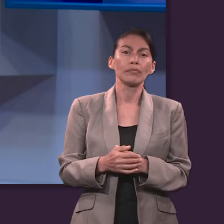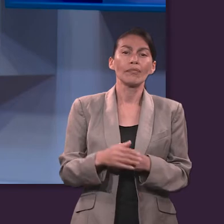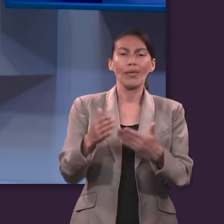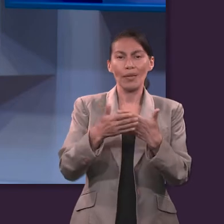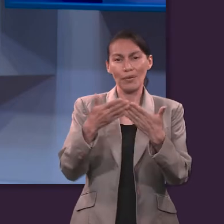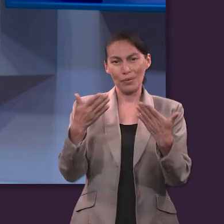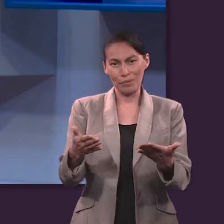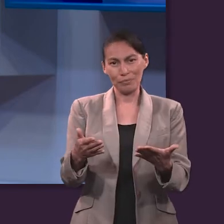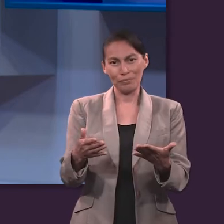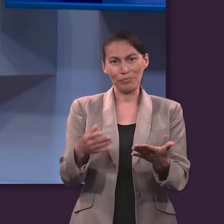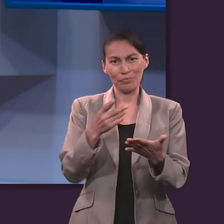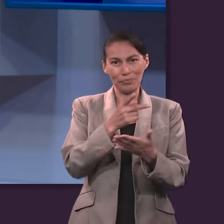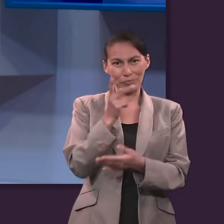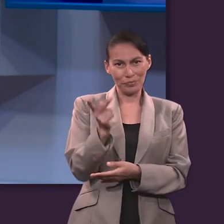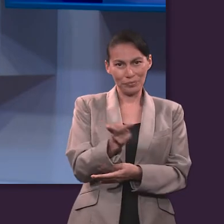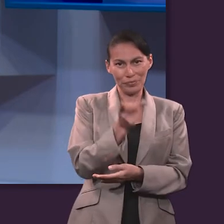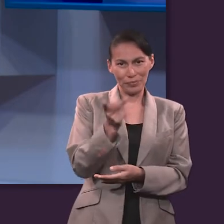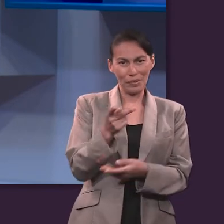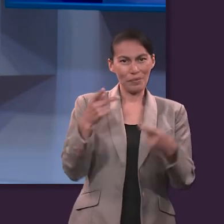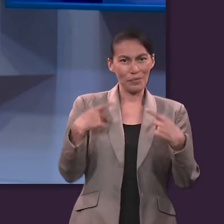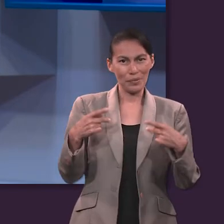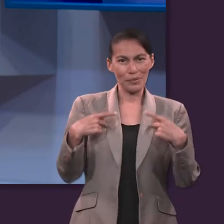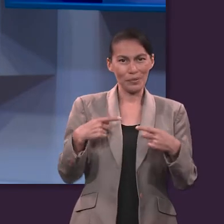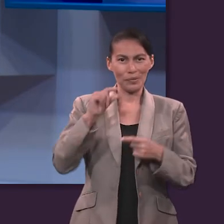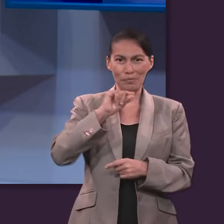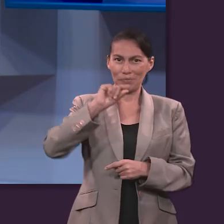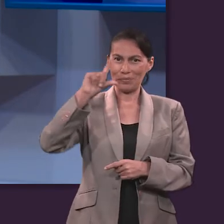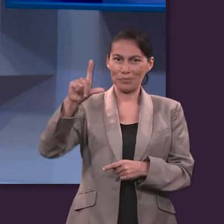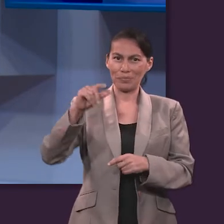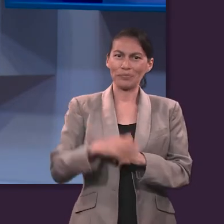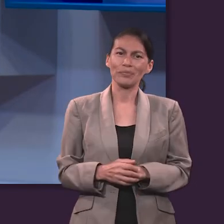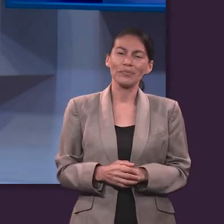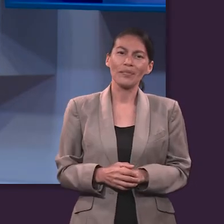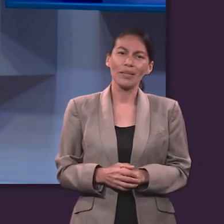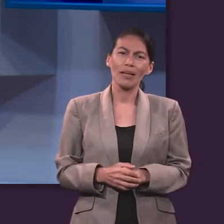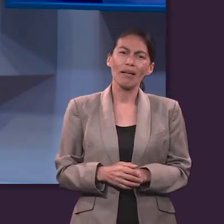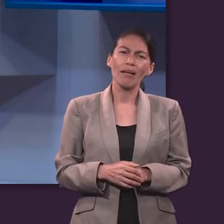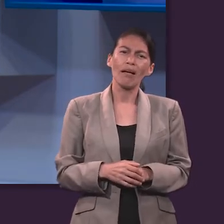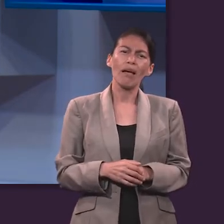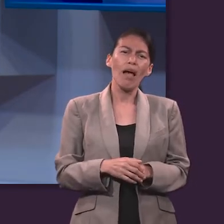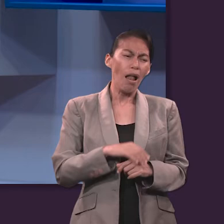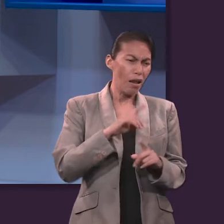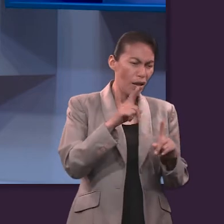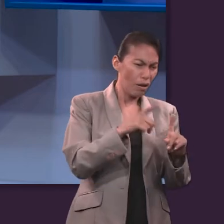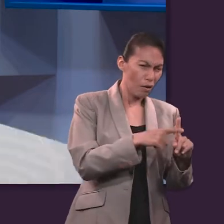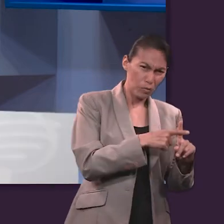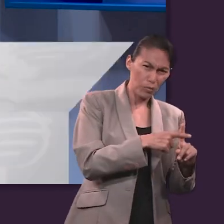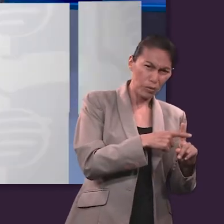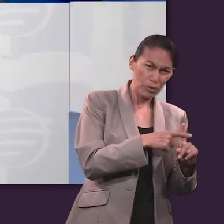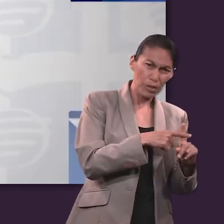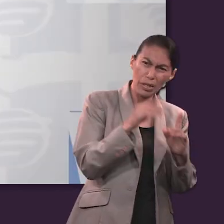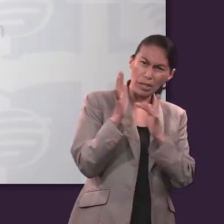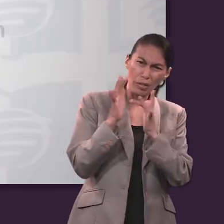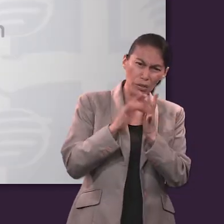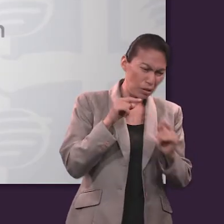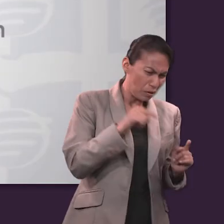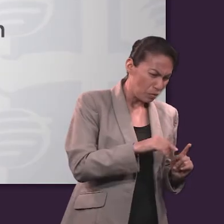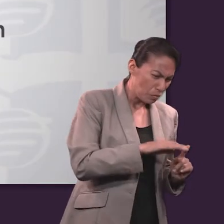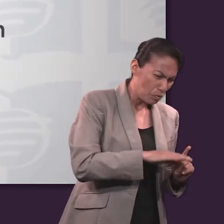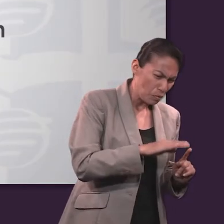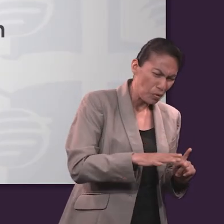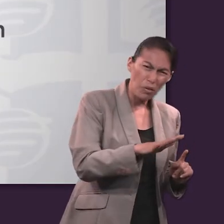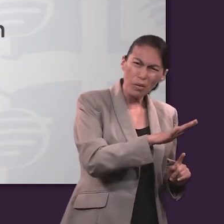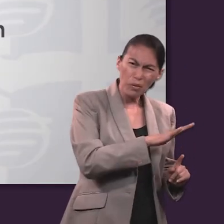y vamos a continuar con una parte especial, es la pregunta al experto. Escuchen lo que le vamos a preguntar. ¿Por qué